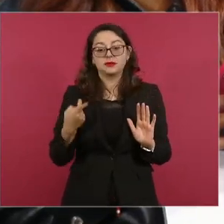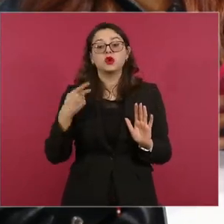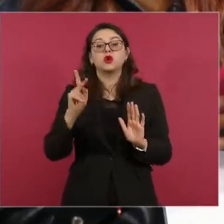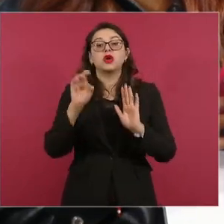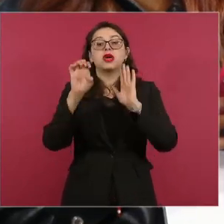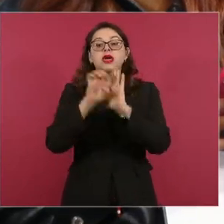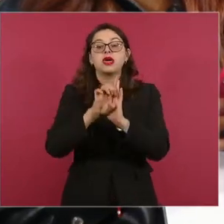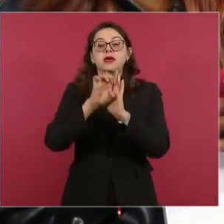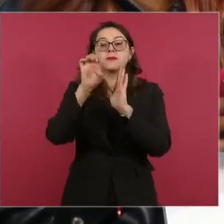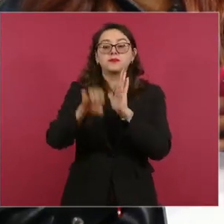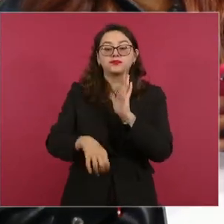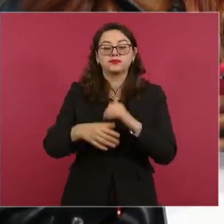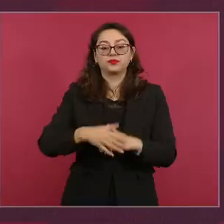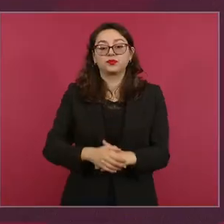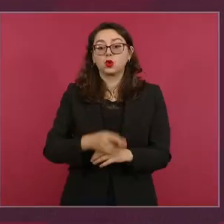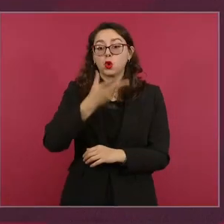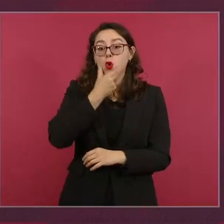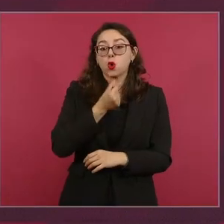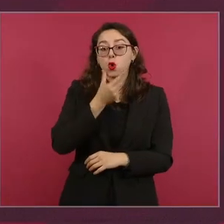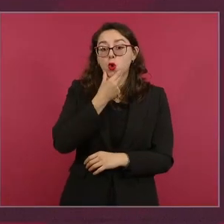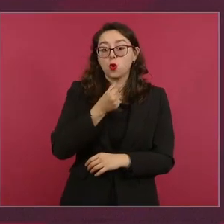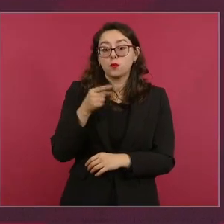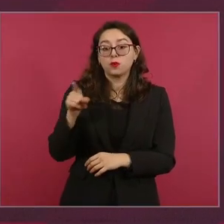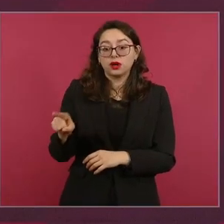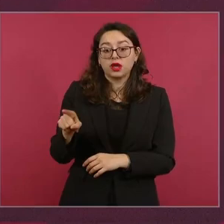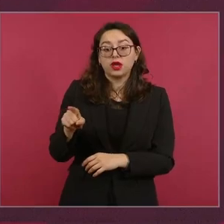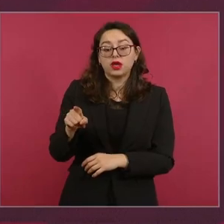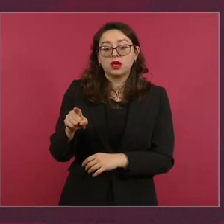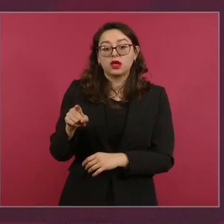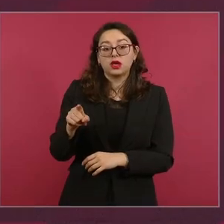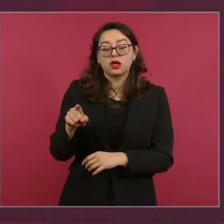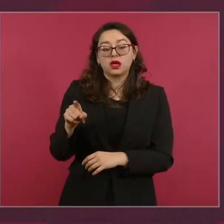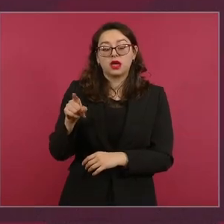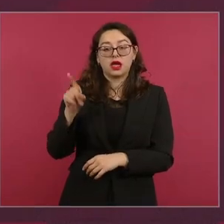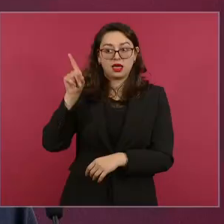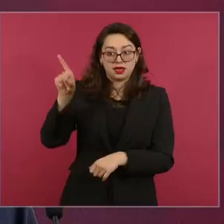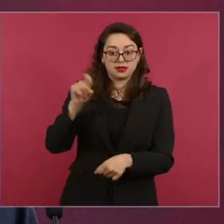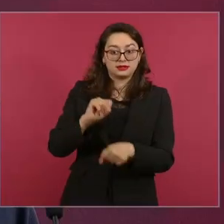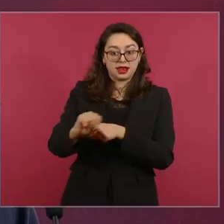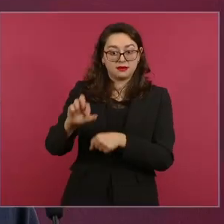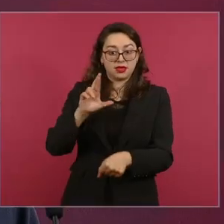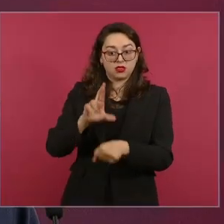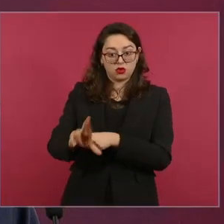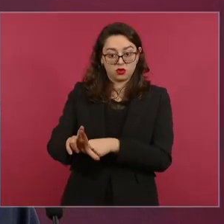El caso de Monseñor Romero, de El Salvador.